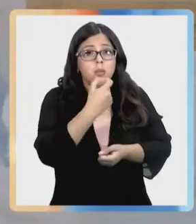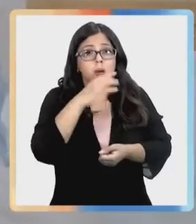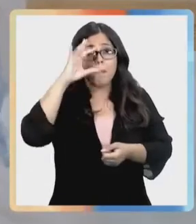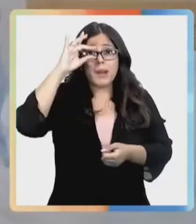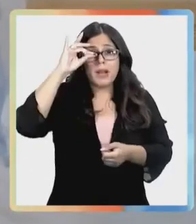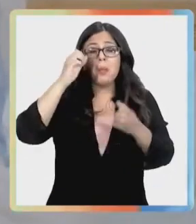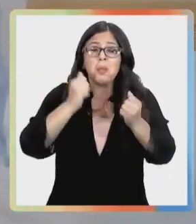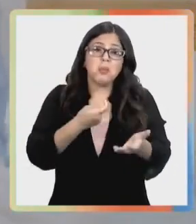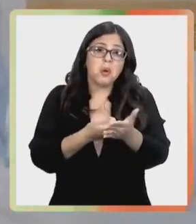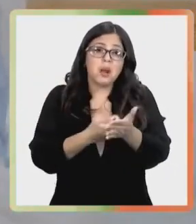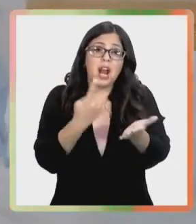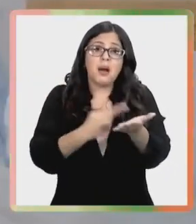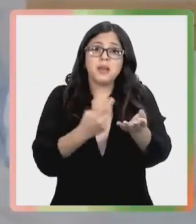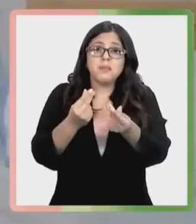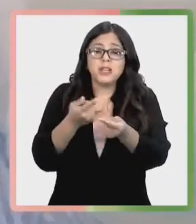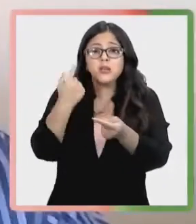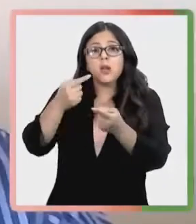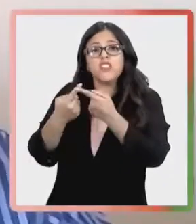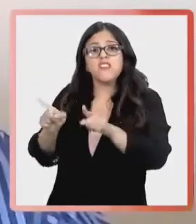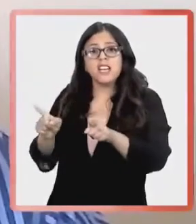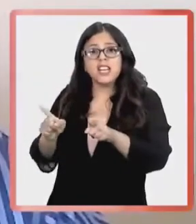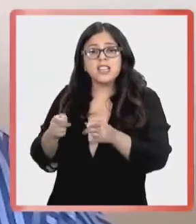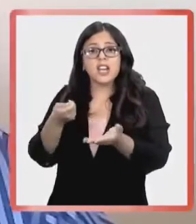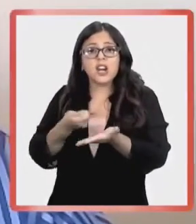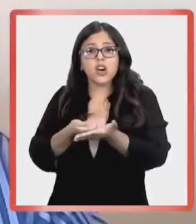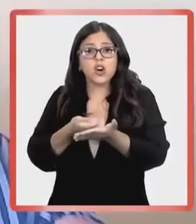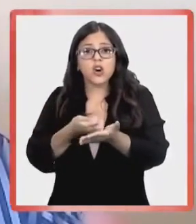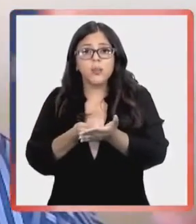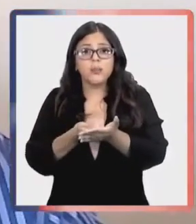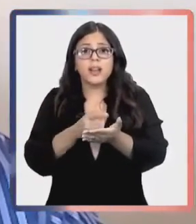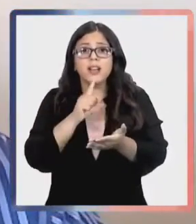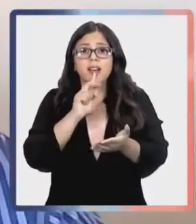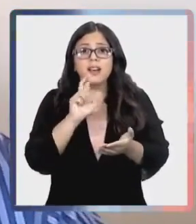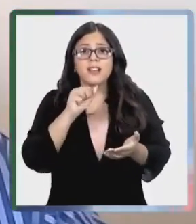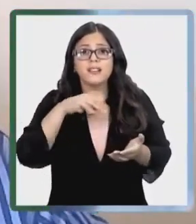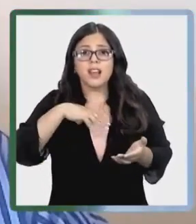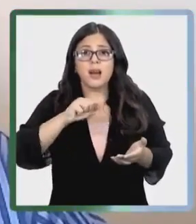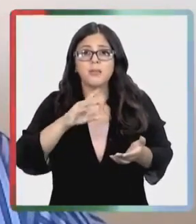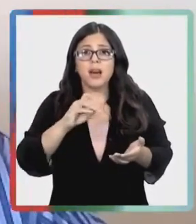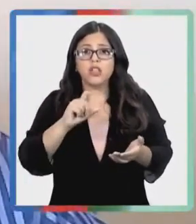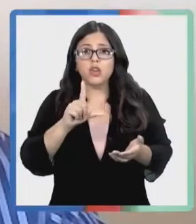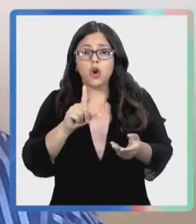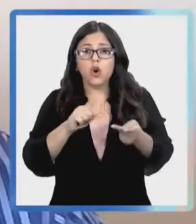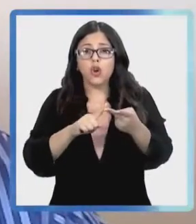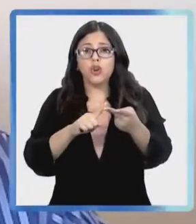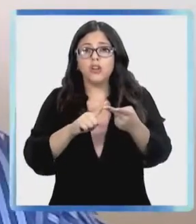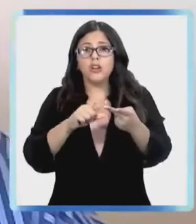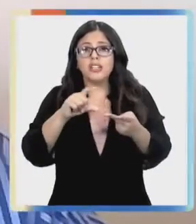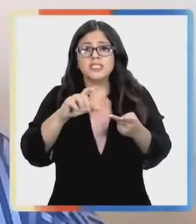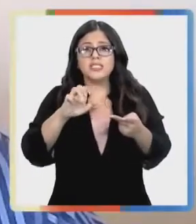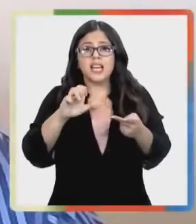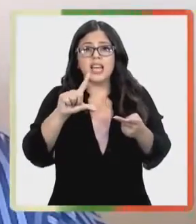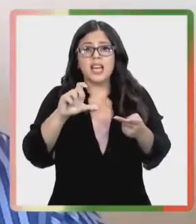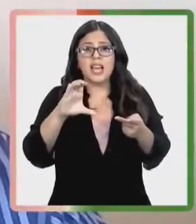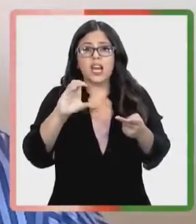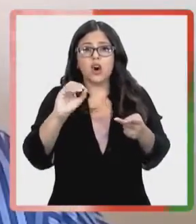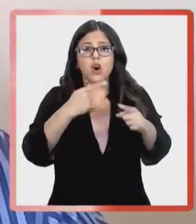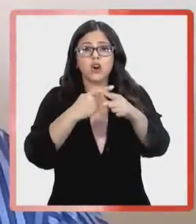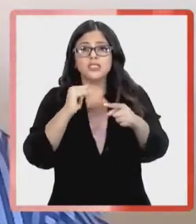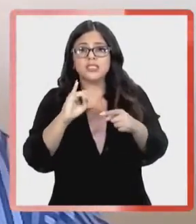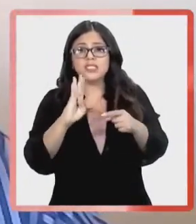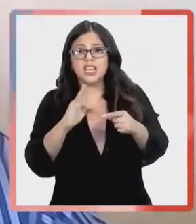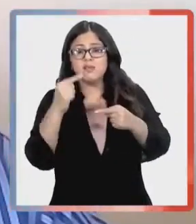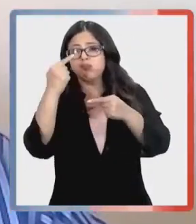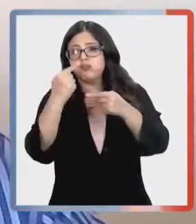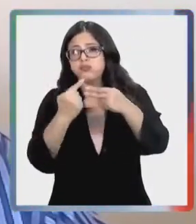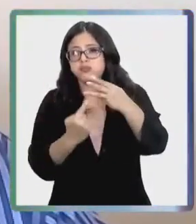todos podemos comprarlo a 1.000 pesos, y otra cosa es comprar ya los tramadol, la celecoxib y una serie de otros productos que para